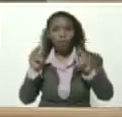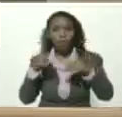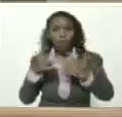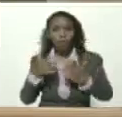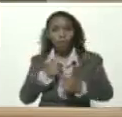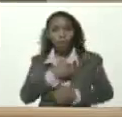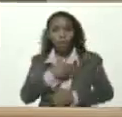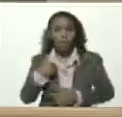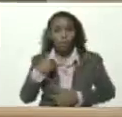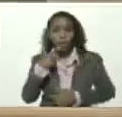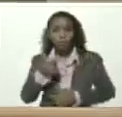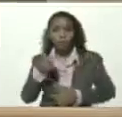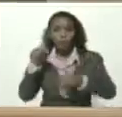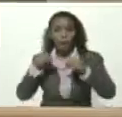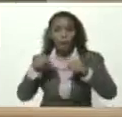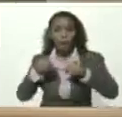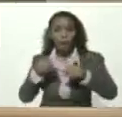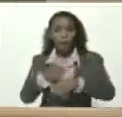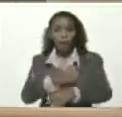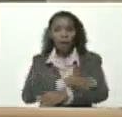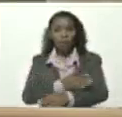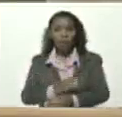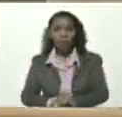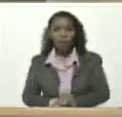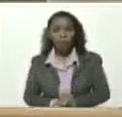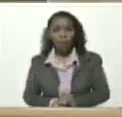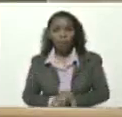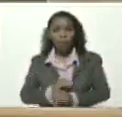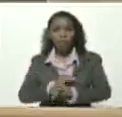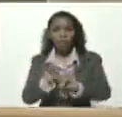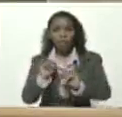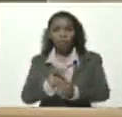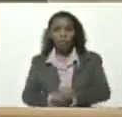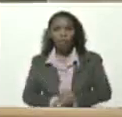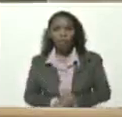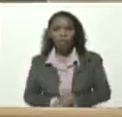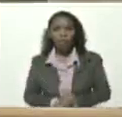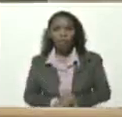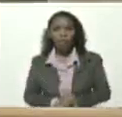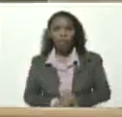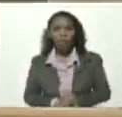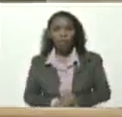quiero decirlo aquí antes de despedirnos.